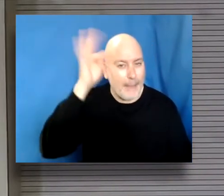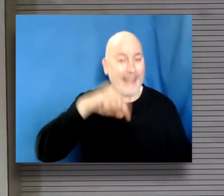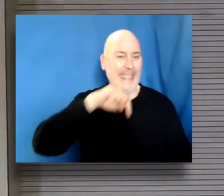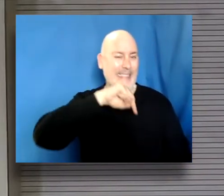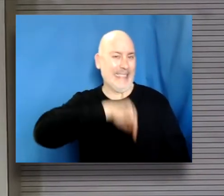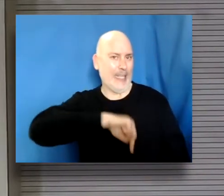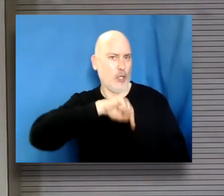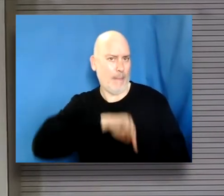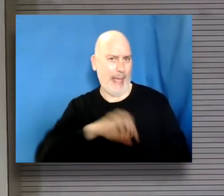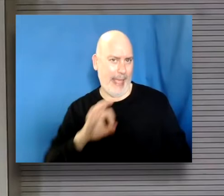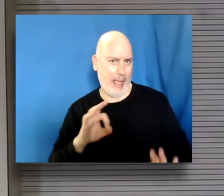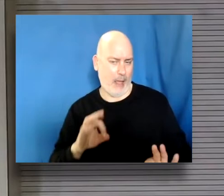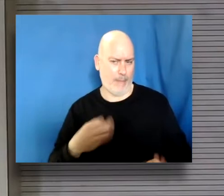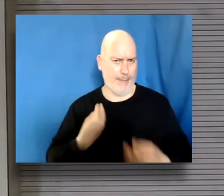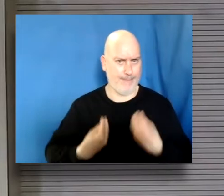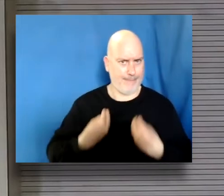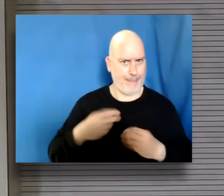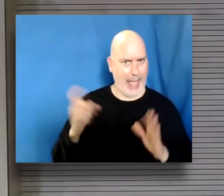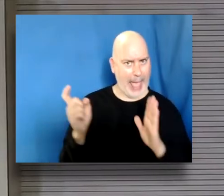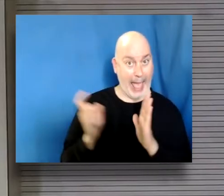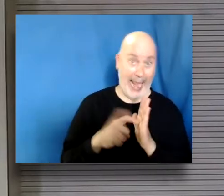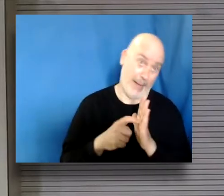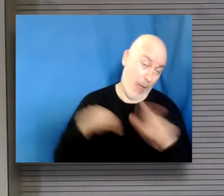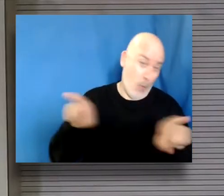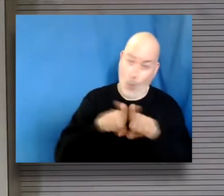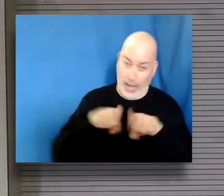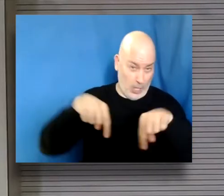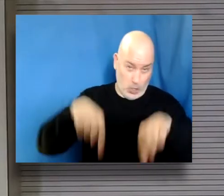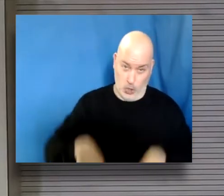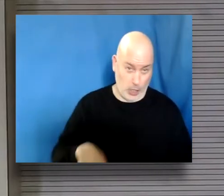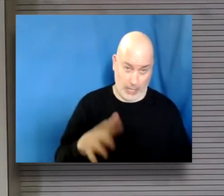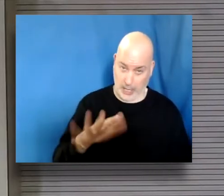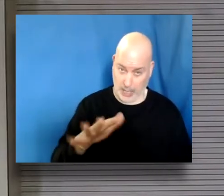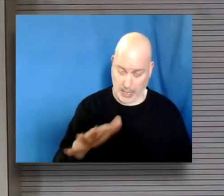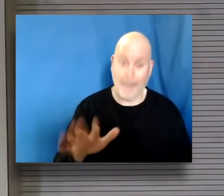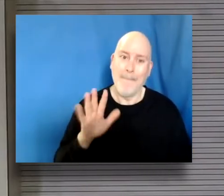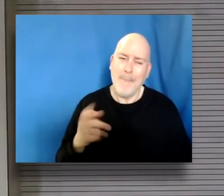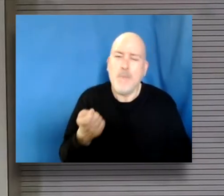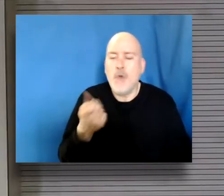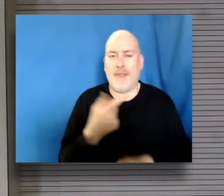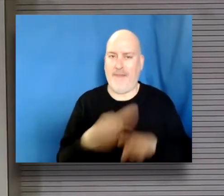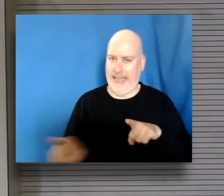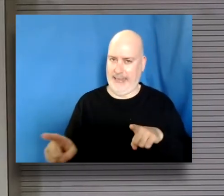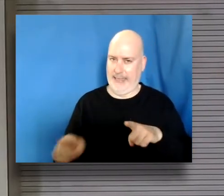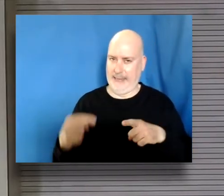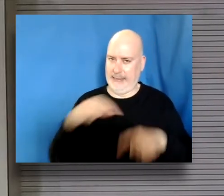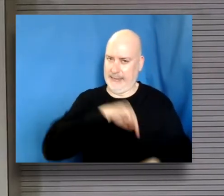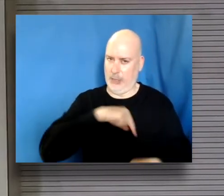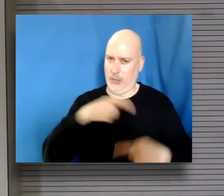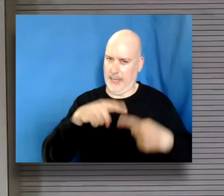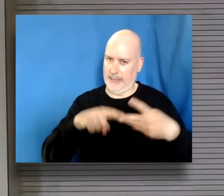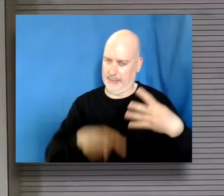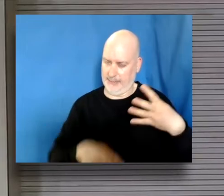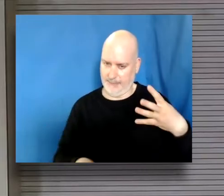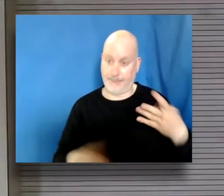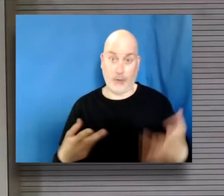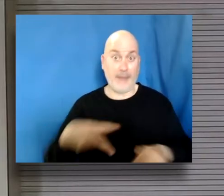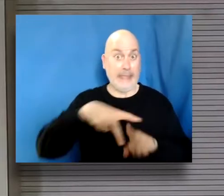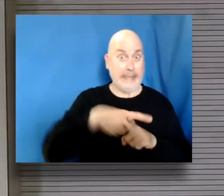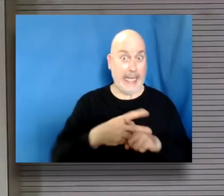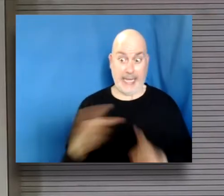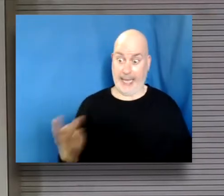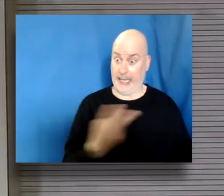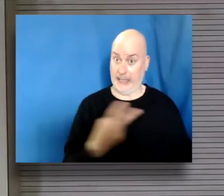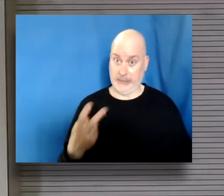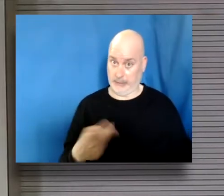alarmas, como hemos explicado hoy, pero algo diferentes, ¿no? Entonces tenemos estos talleres que se publican